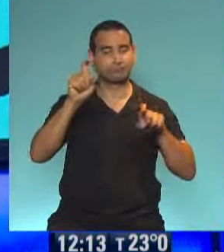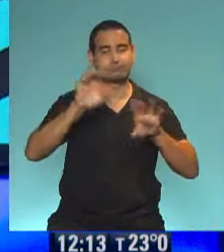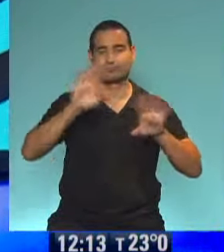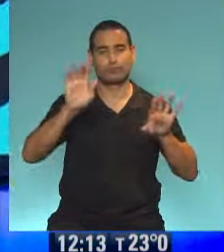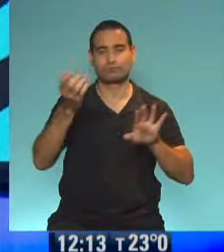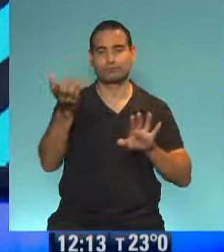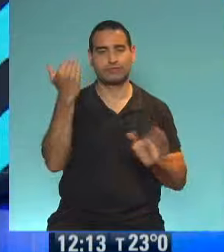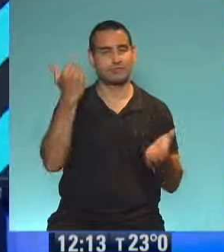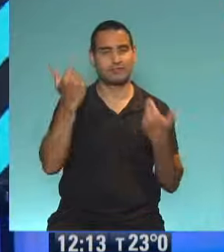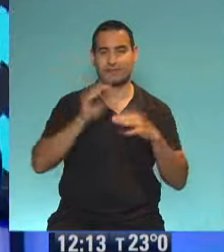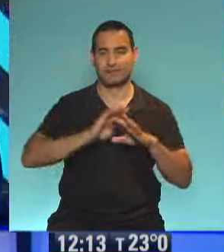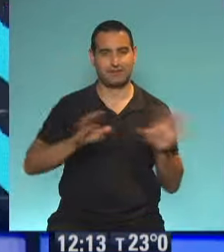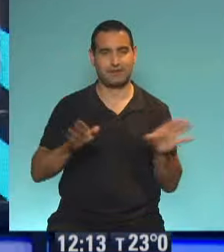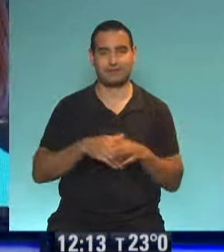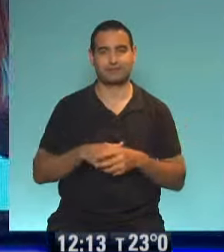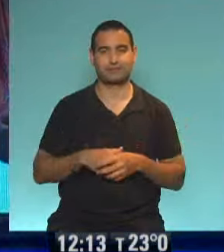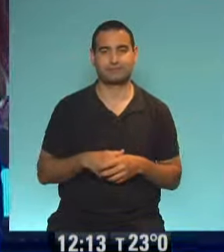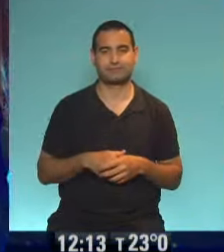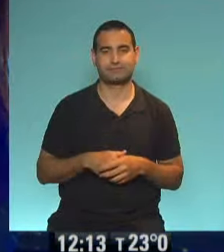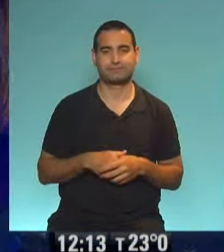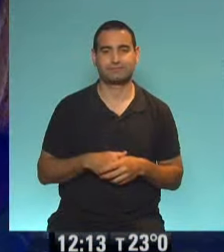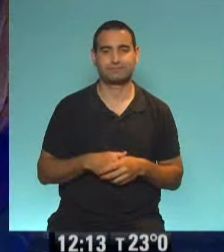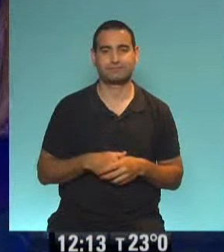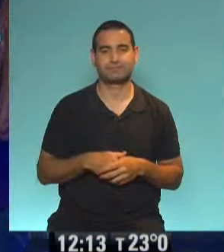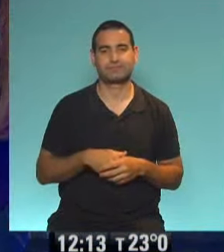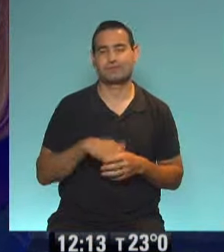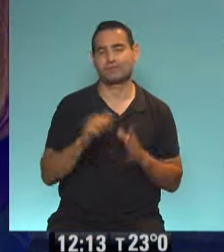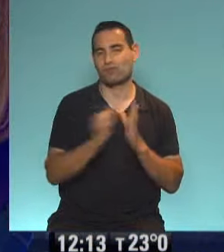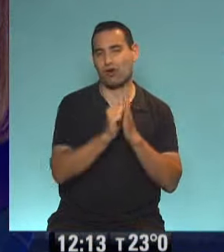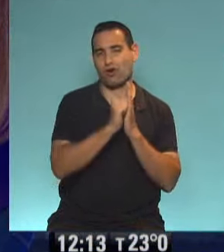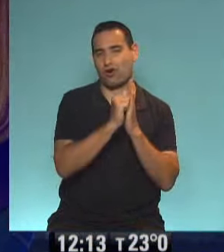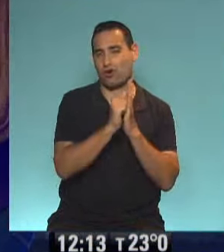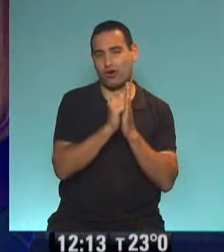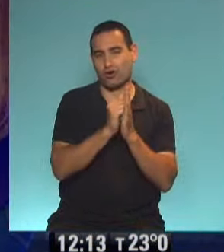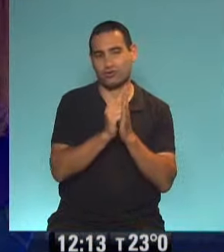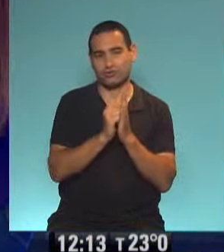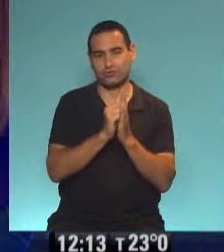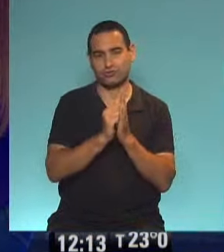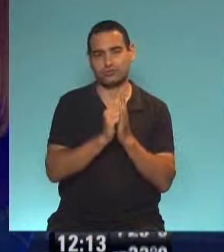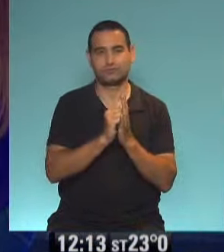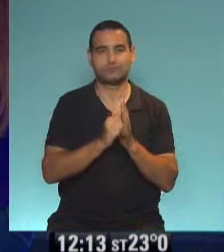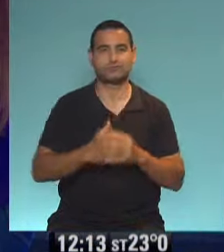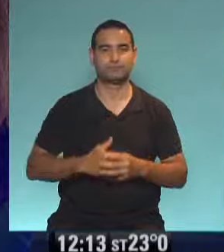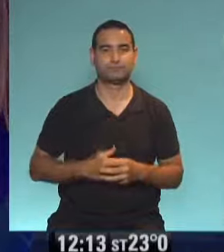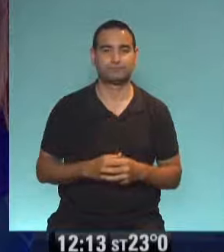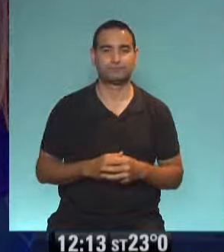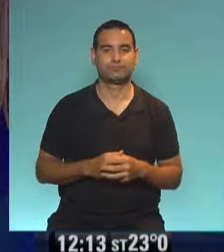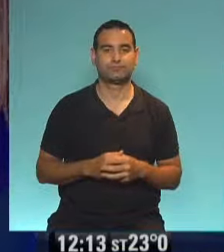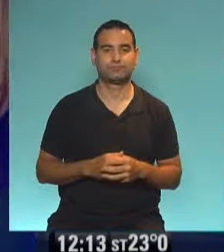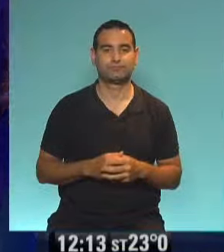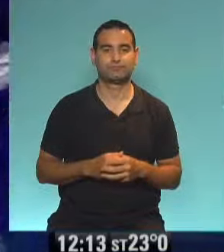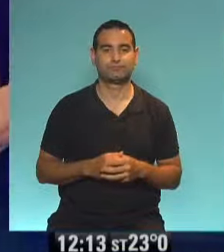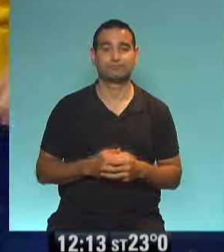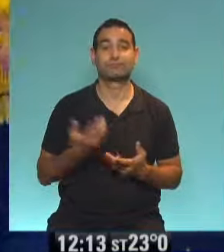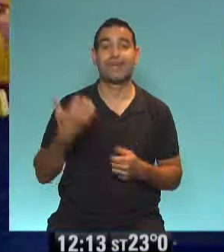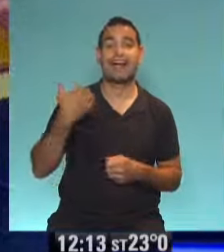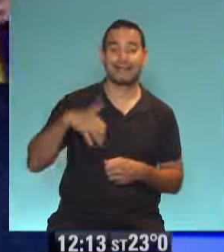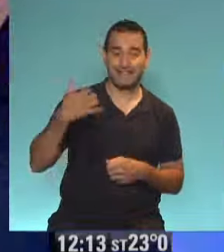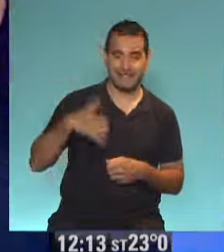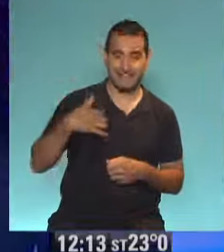Lo vamos así, a tachar simbólicamente. Simbólicamente nos tomamos el atrevimiento para decir...